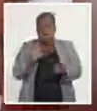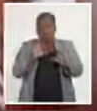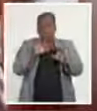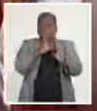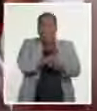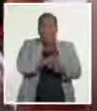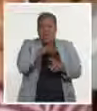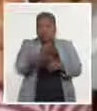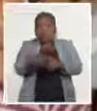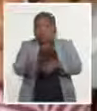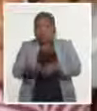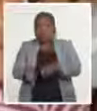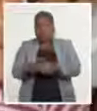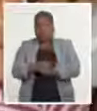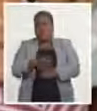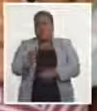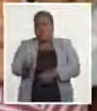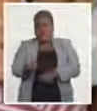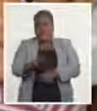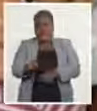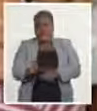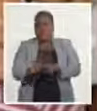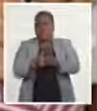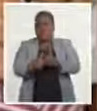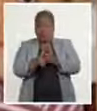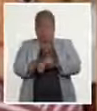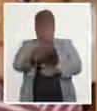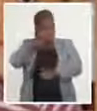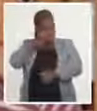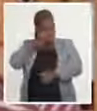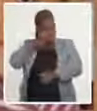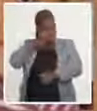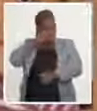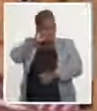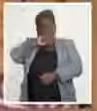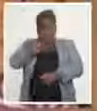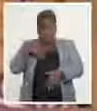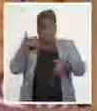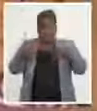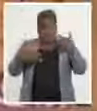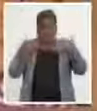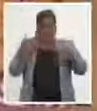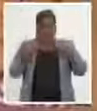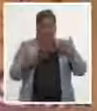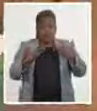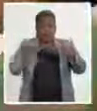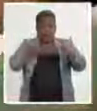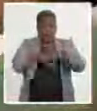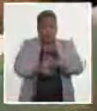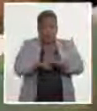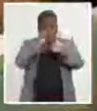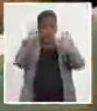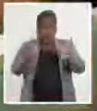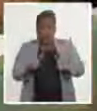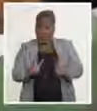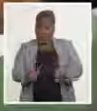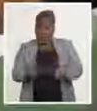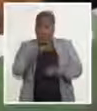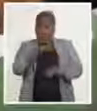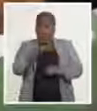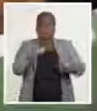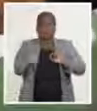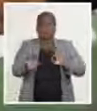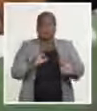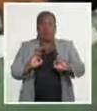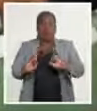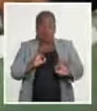los tutores de la responsabilidad parental deben velar porque los infantes disfruten del acceso a un entorno digital en el que estén